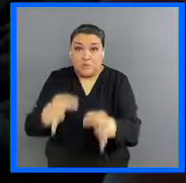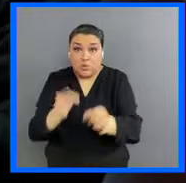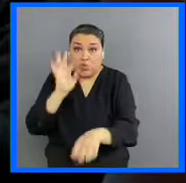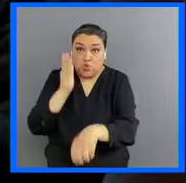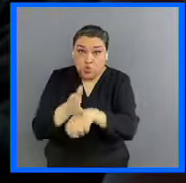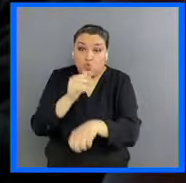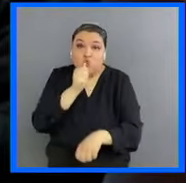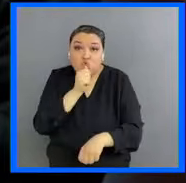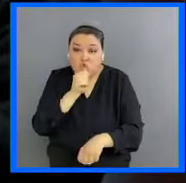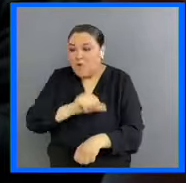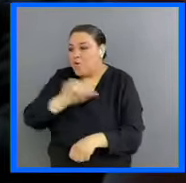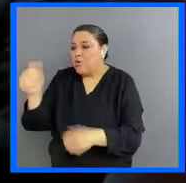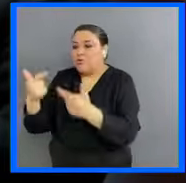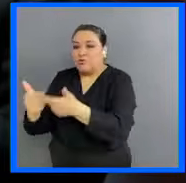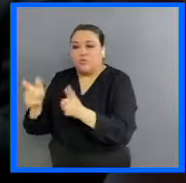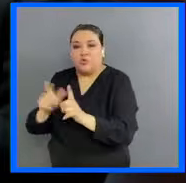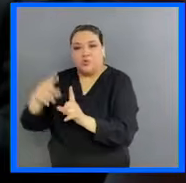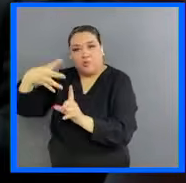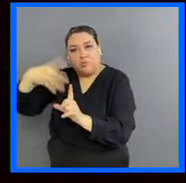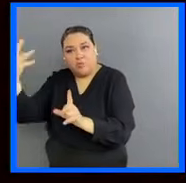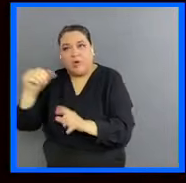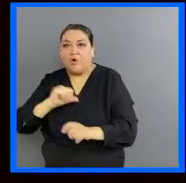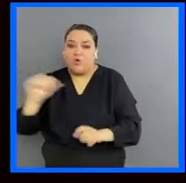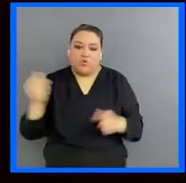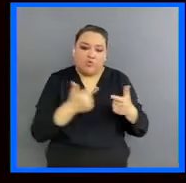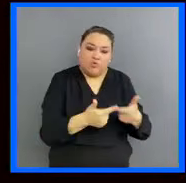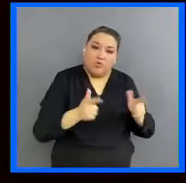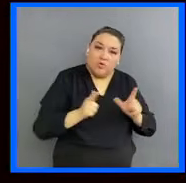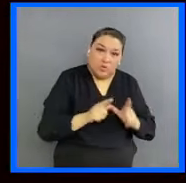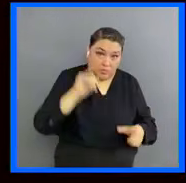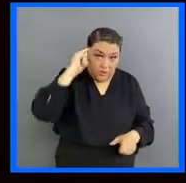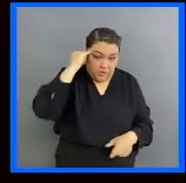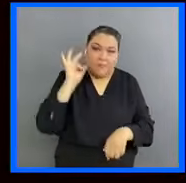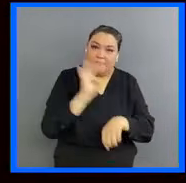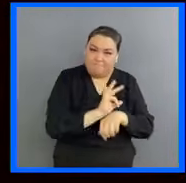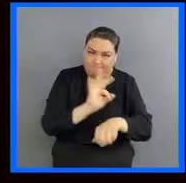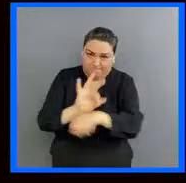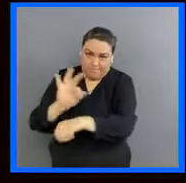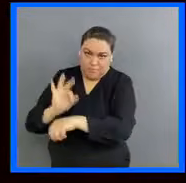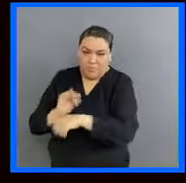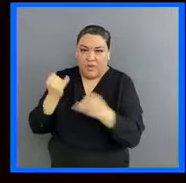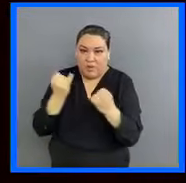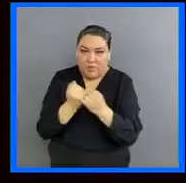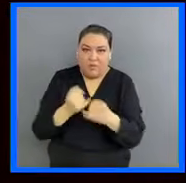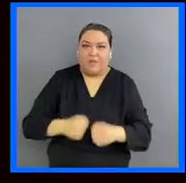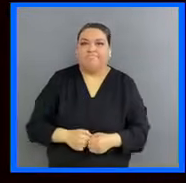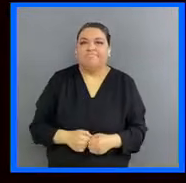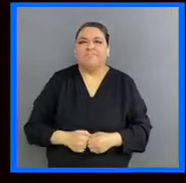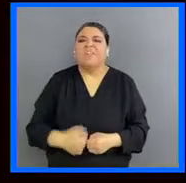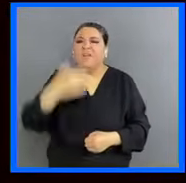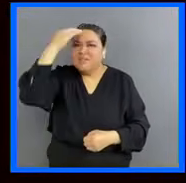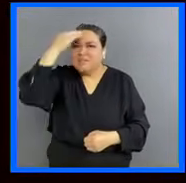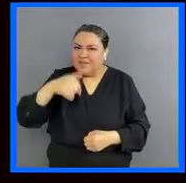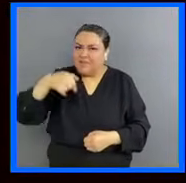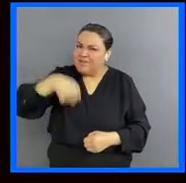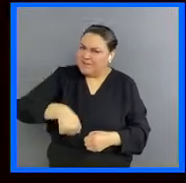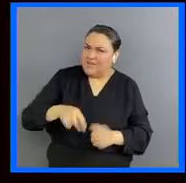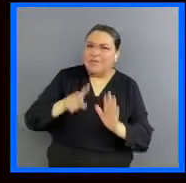así como de comunidades indígenas. Que pues también parte de toda nuestra publicidad, de los